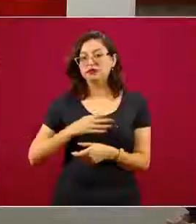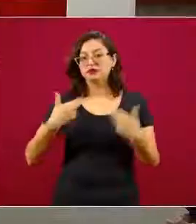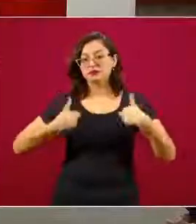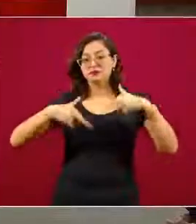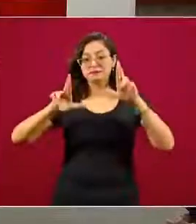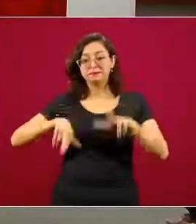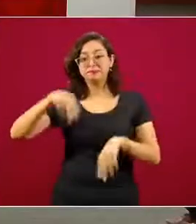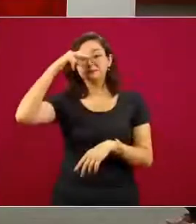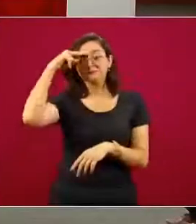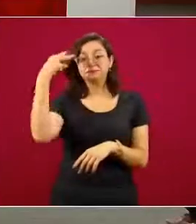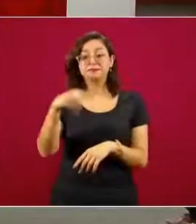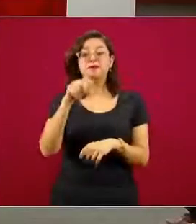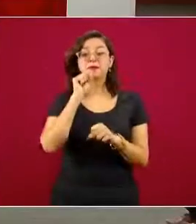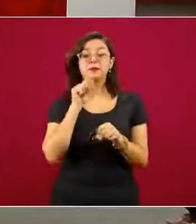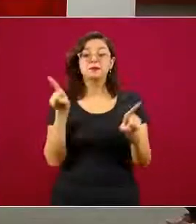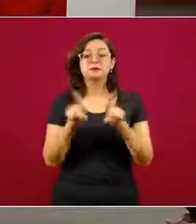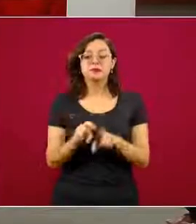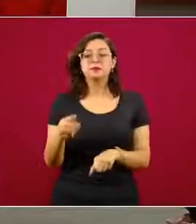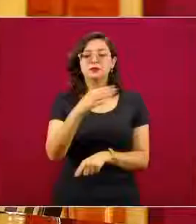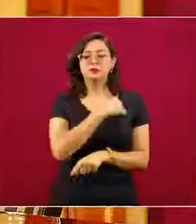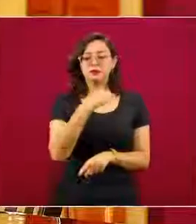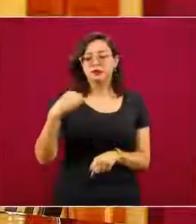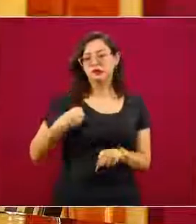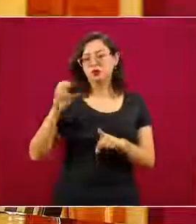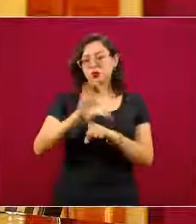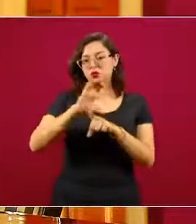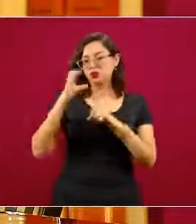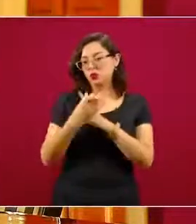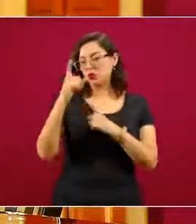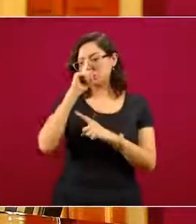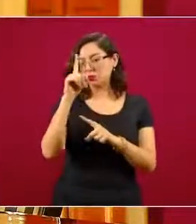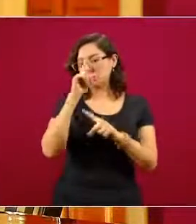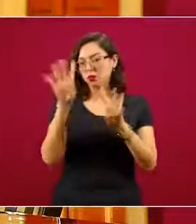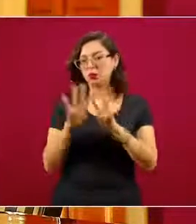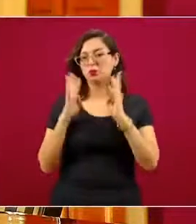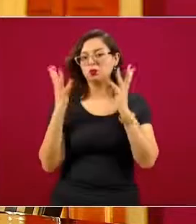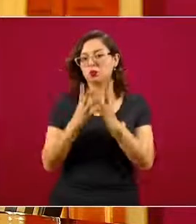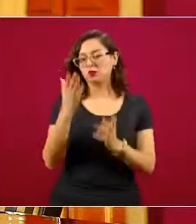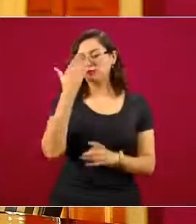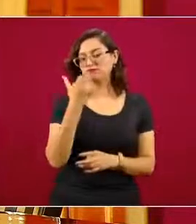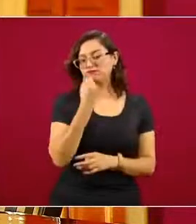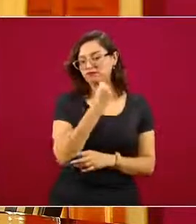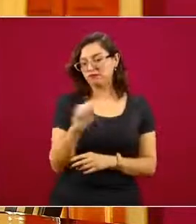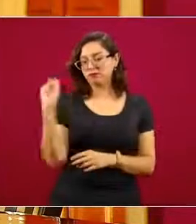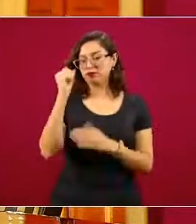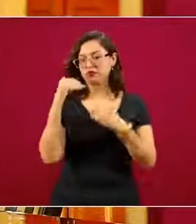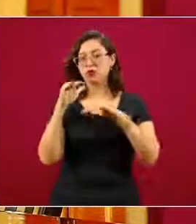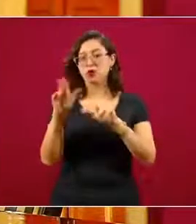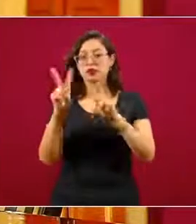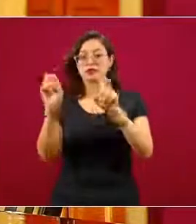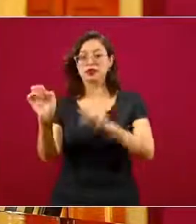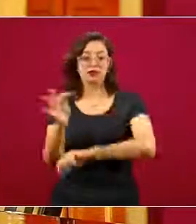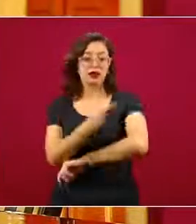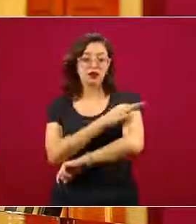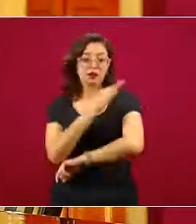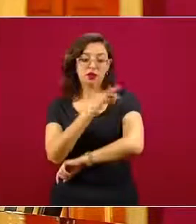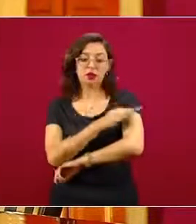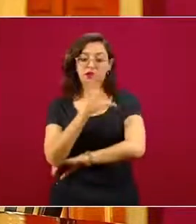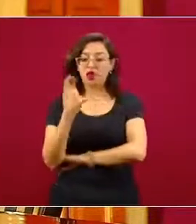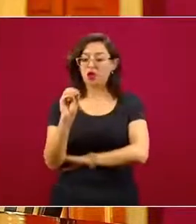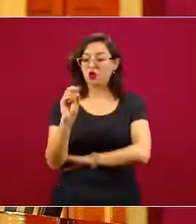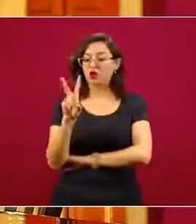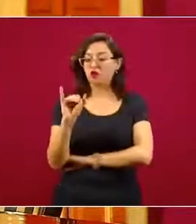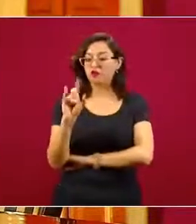México. Ella además es miembro del Comité Asesor de Expertos y Expertas sobre Vacuna COVID de